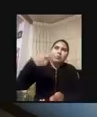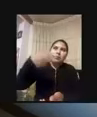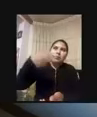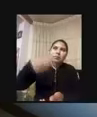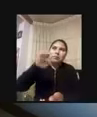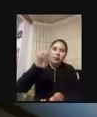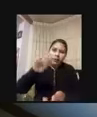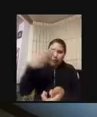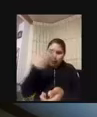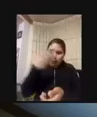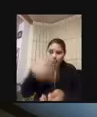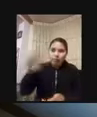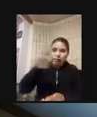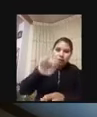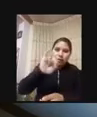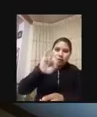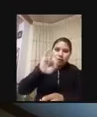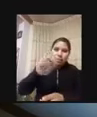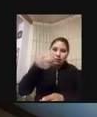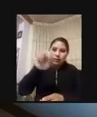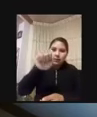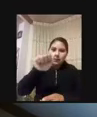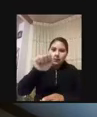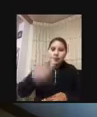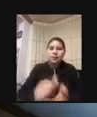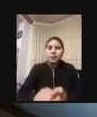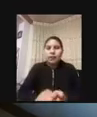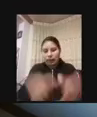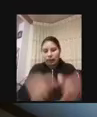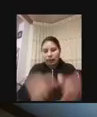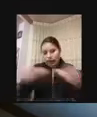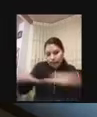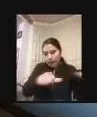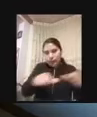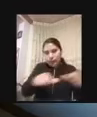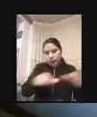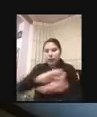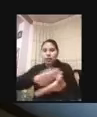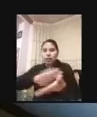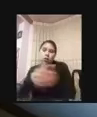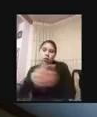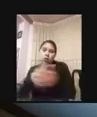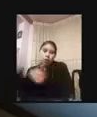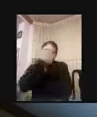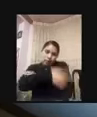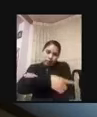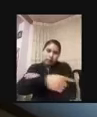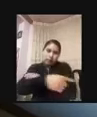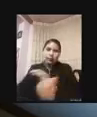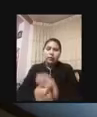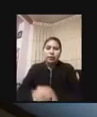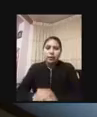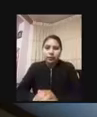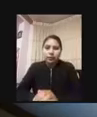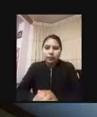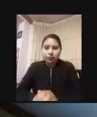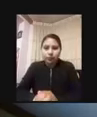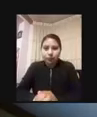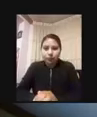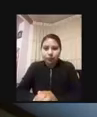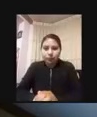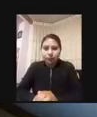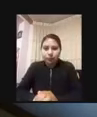¿no? Las actividades de la vida diaria, ¿no? Nuestros niños ya en diferentes etapas ya ellos